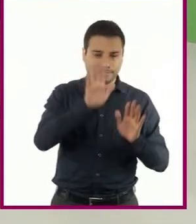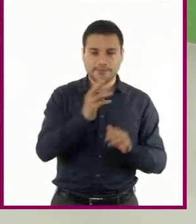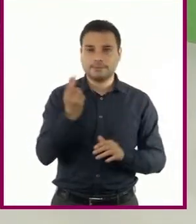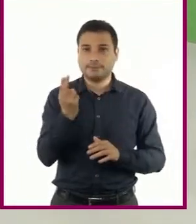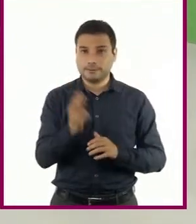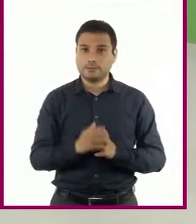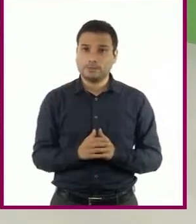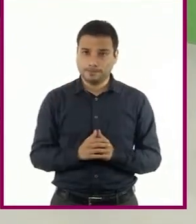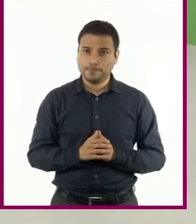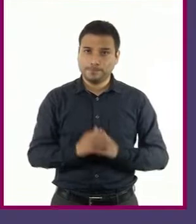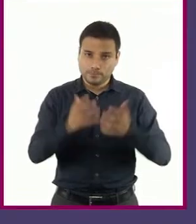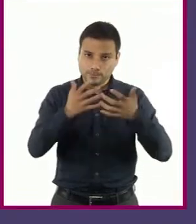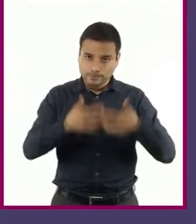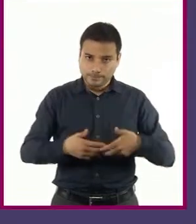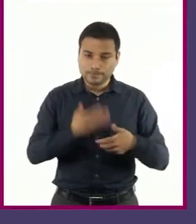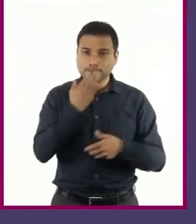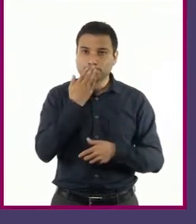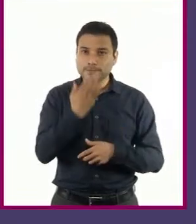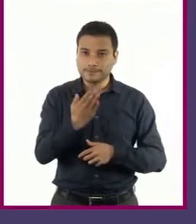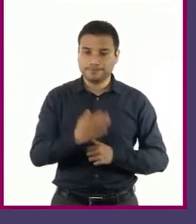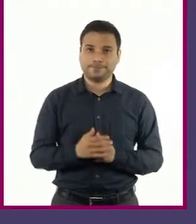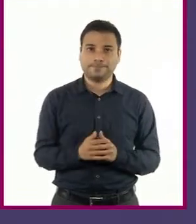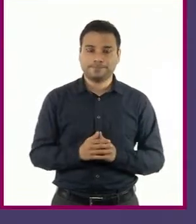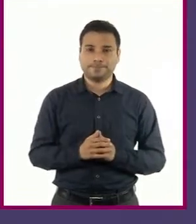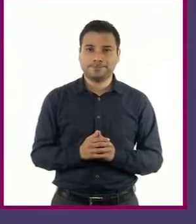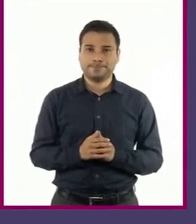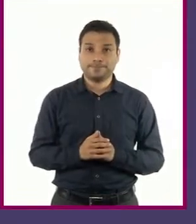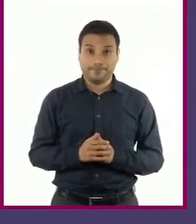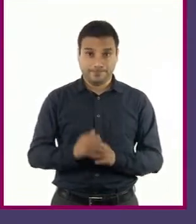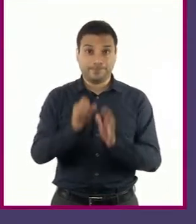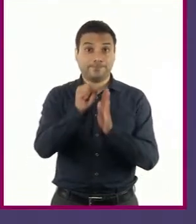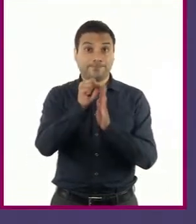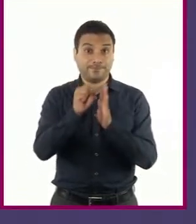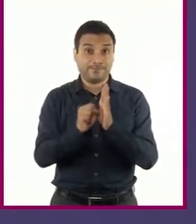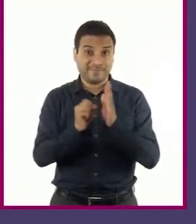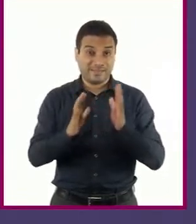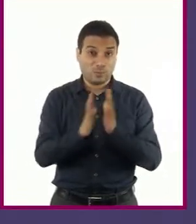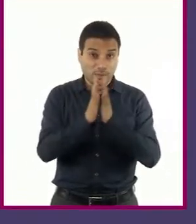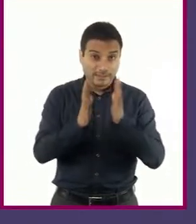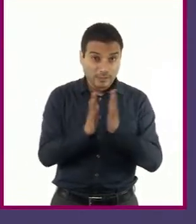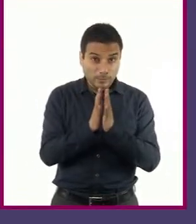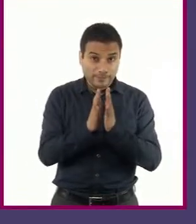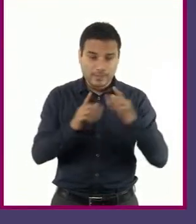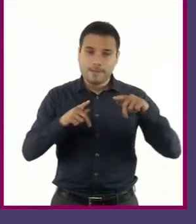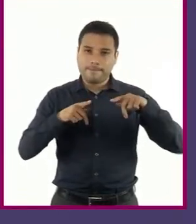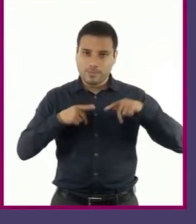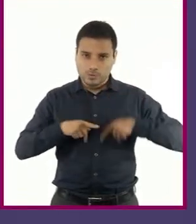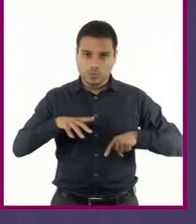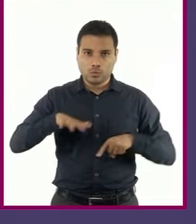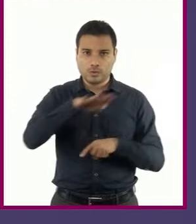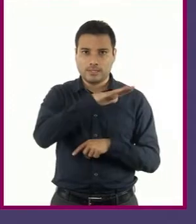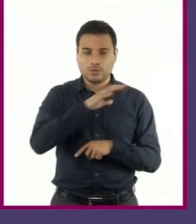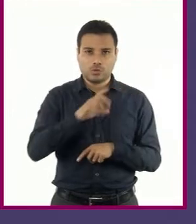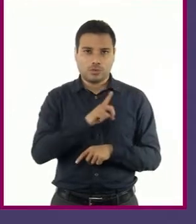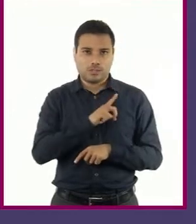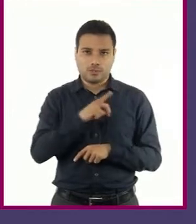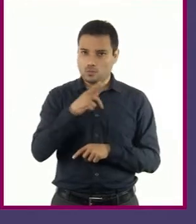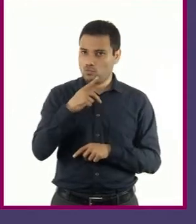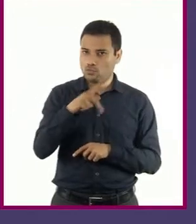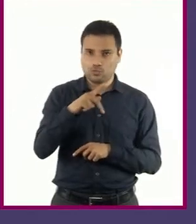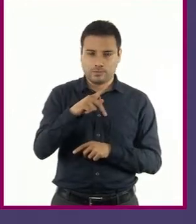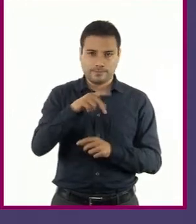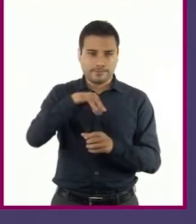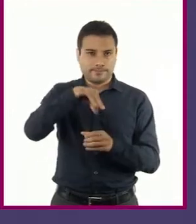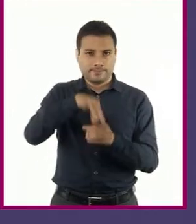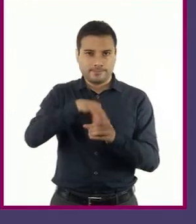sociedad para funcionar. En una democracia, la ciudadanía tiene la responsabilidad de elegir de manera directa,